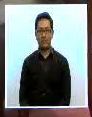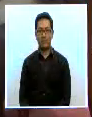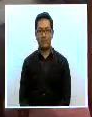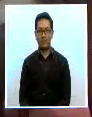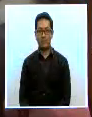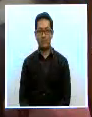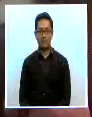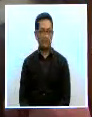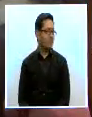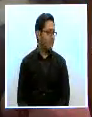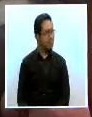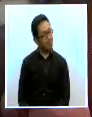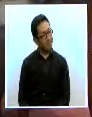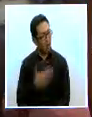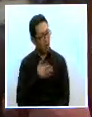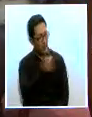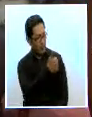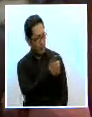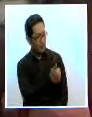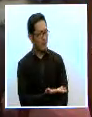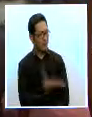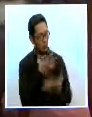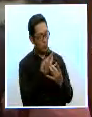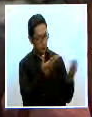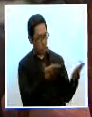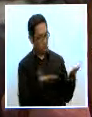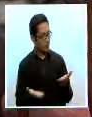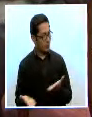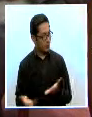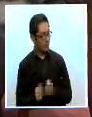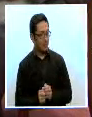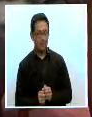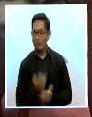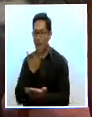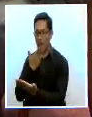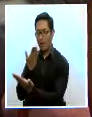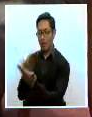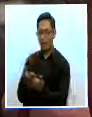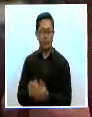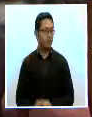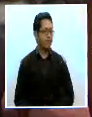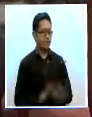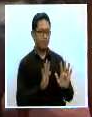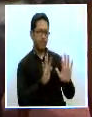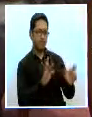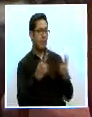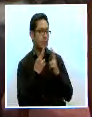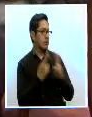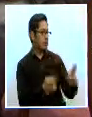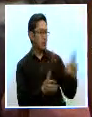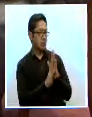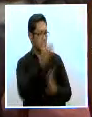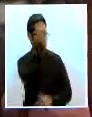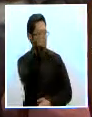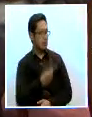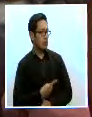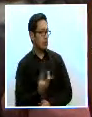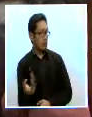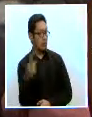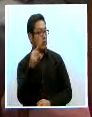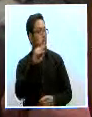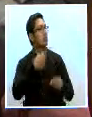señor Valdez Qué gusto que esté con nosotros acompañándonos Muchísimas gracias finalmente a qué respondió esta decisión Del Cabildo capitalino